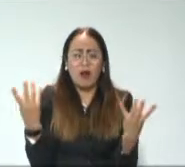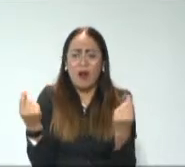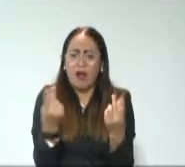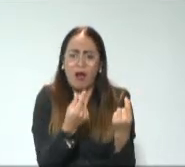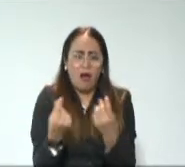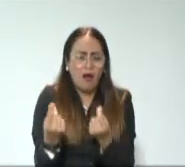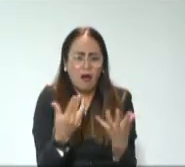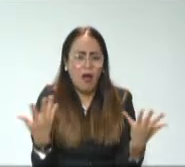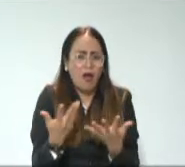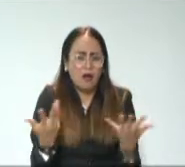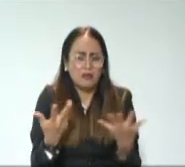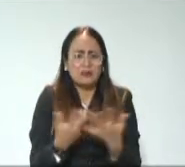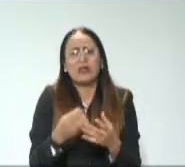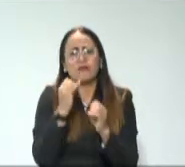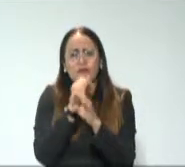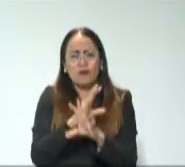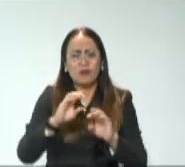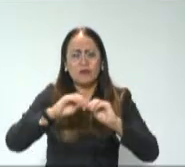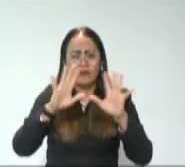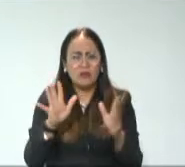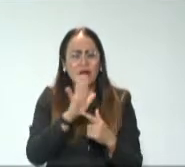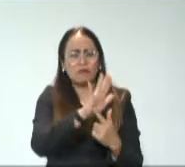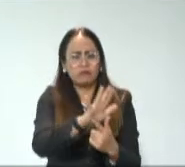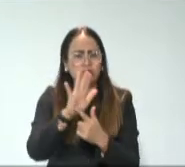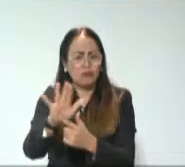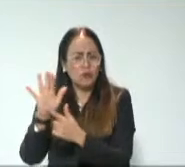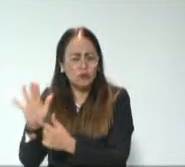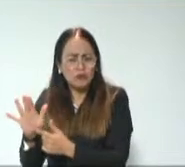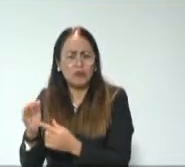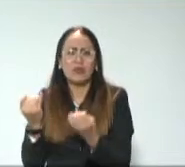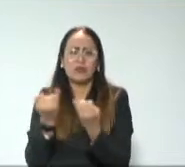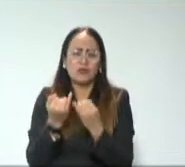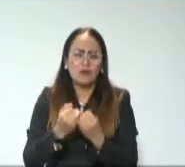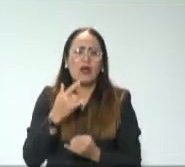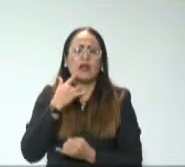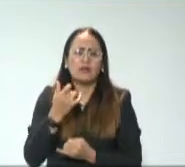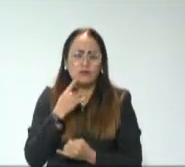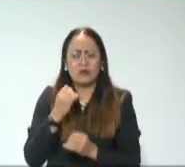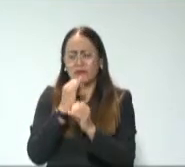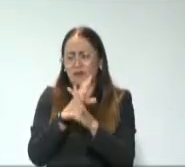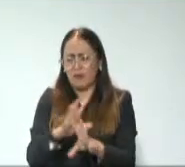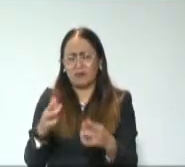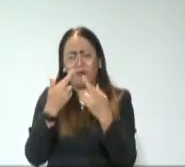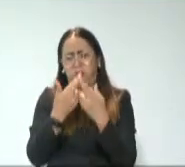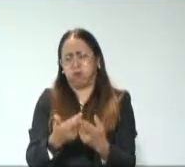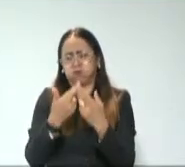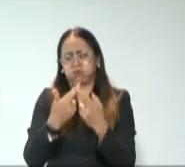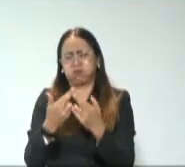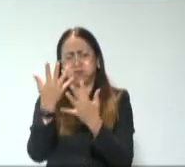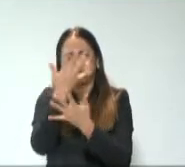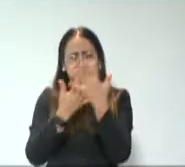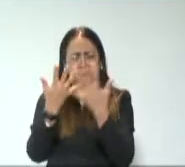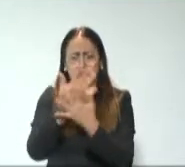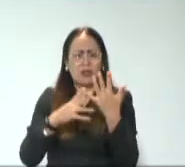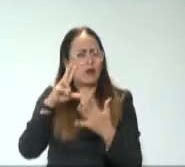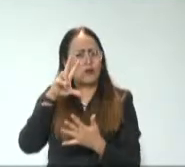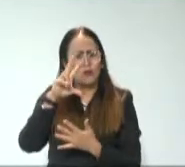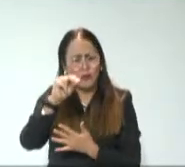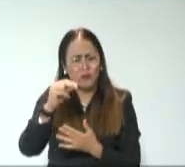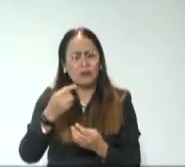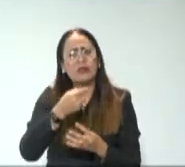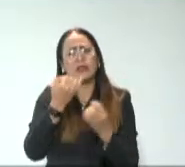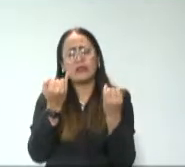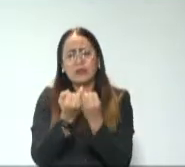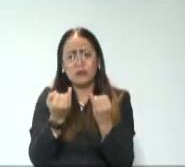transparentación de los datos con respecto a la lucha contra la infodemia y con respecto al Gran desafío que